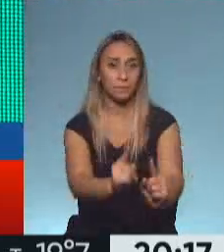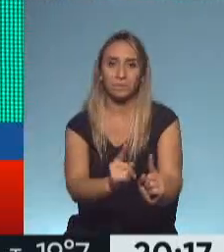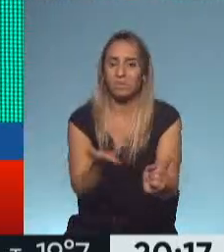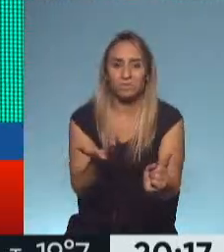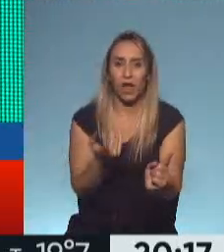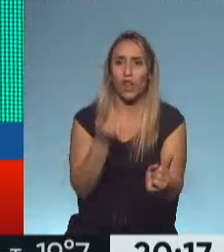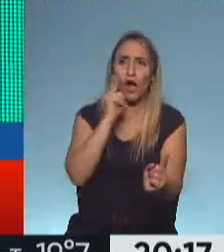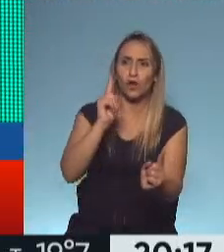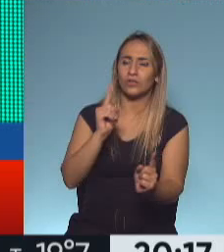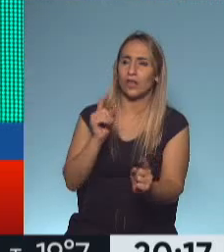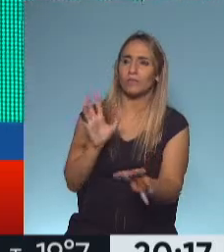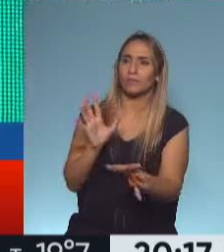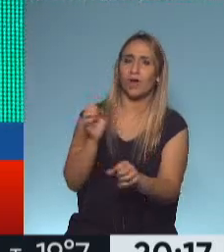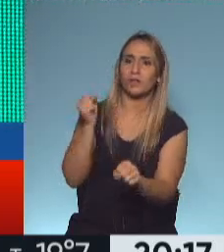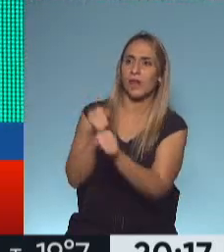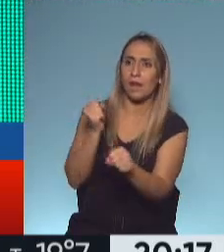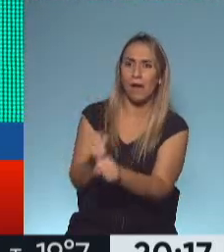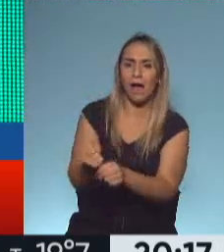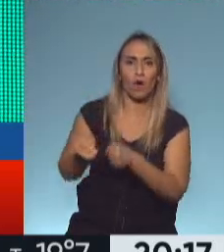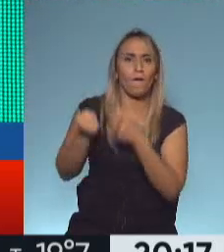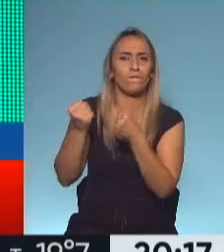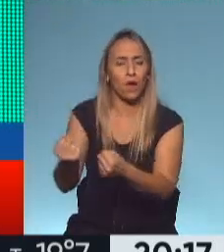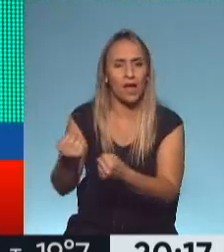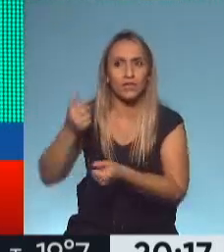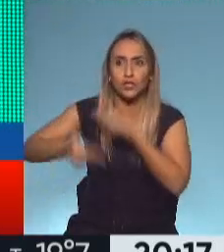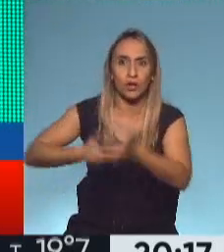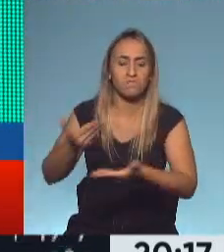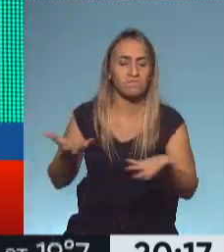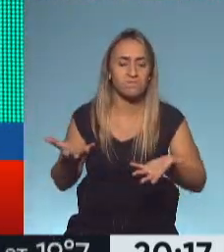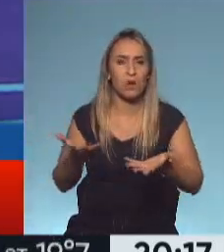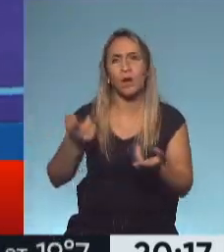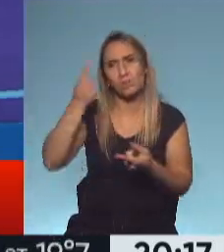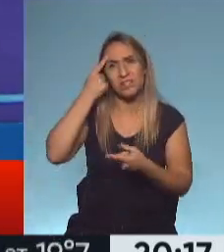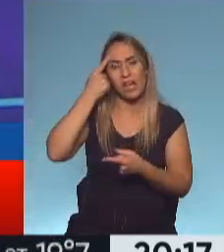trabajo, el esfuerzo del trabajo. ¿Cuál sería un panorama positivo de aquí a un año?